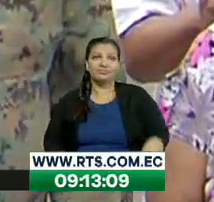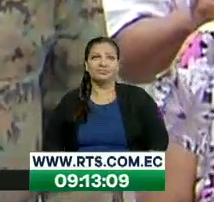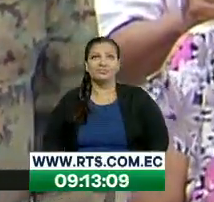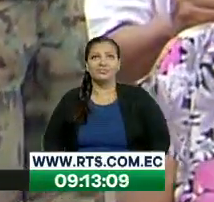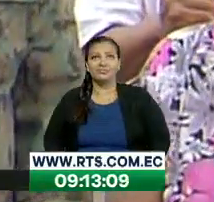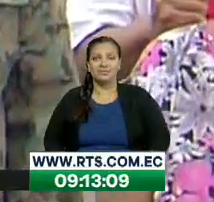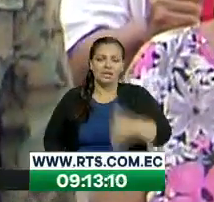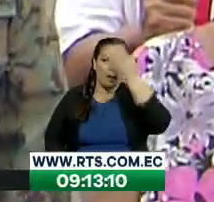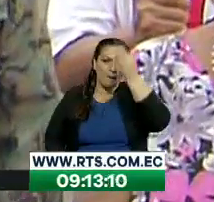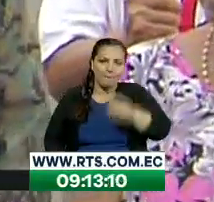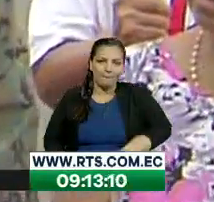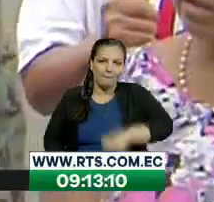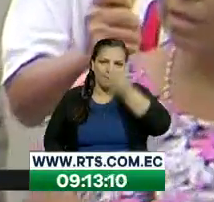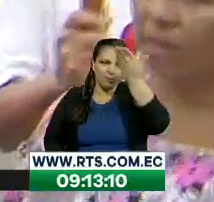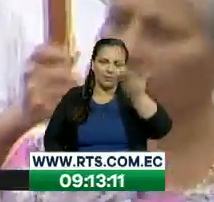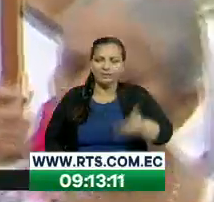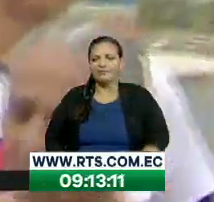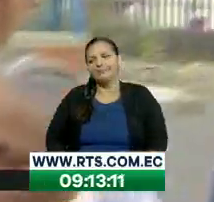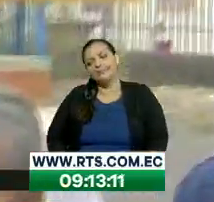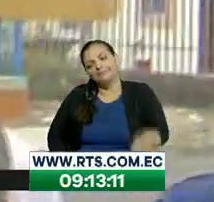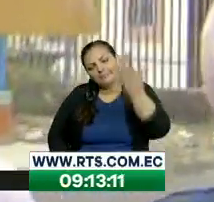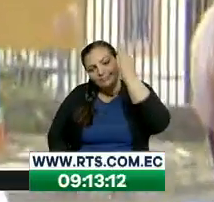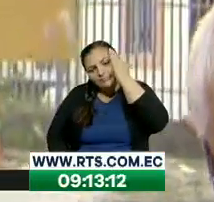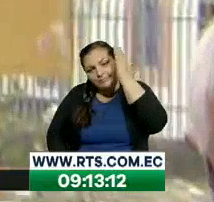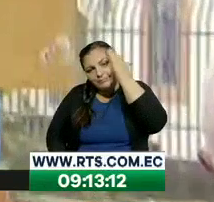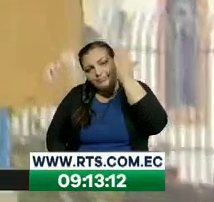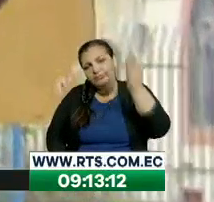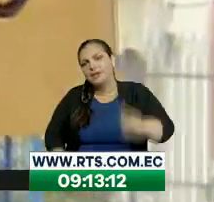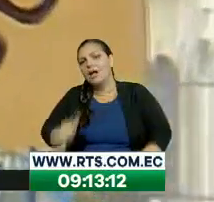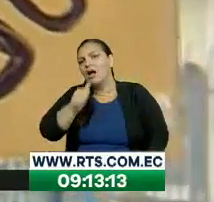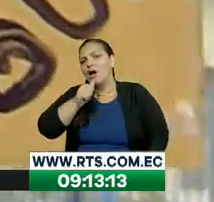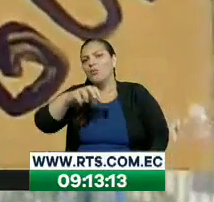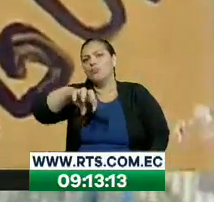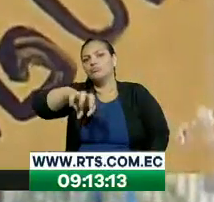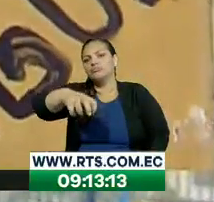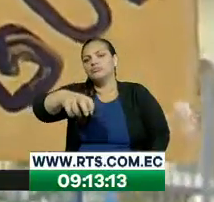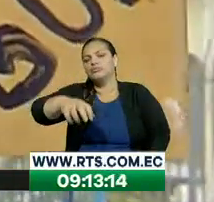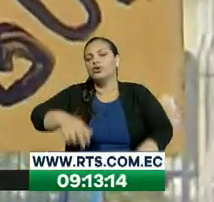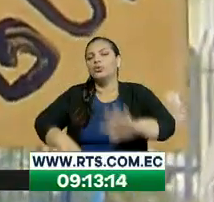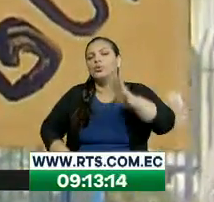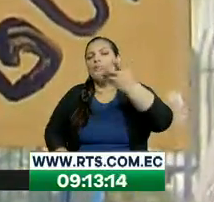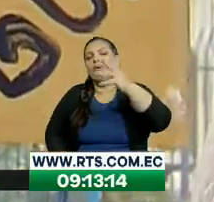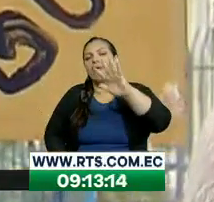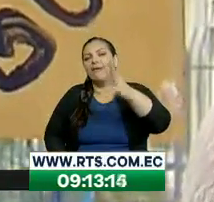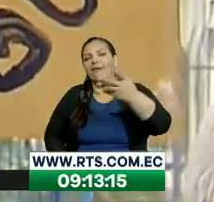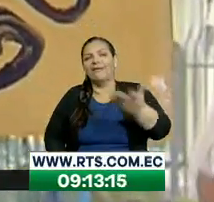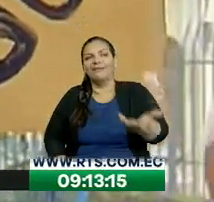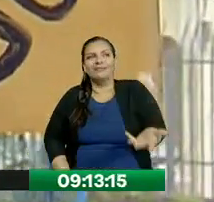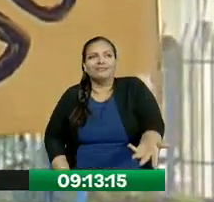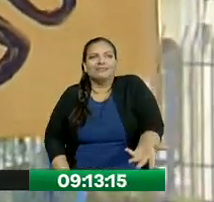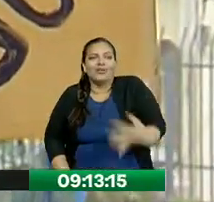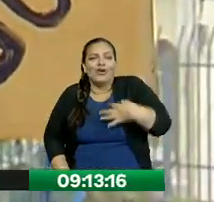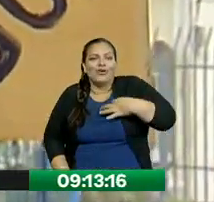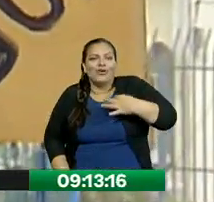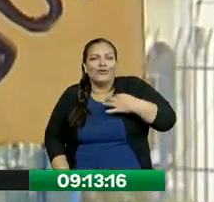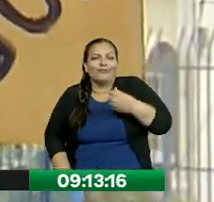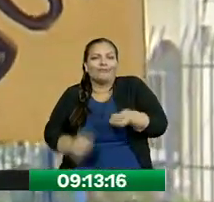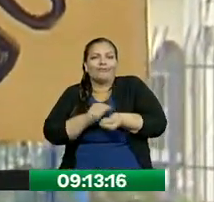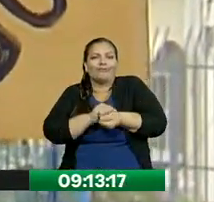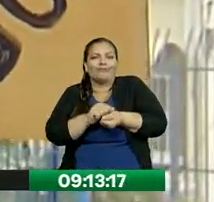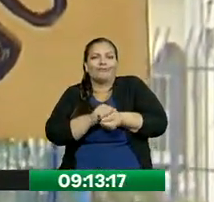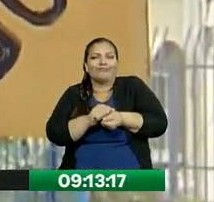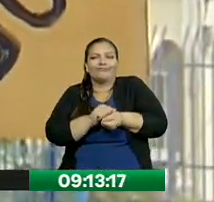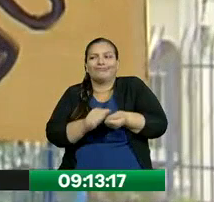que es indispensable para el uso de todo, básicamente, ¿no? Entonces necesitamos agua,